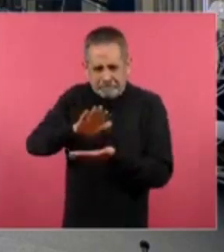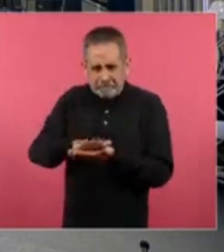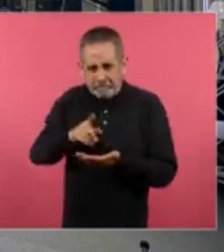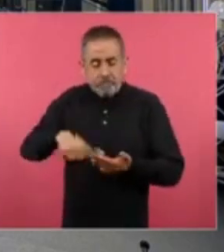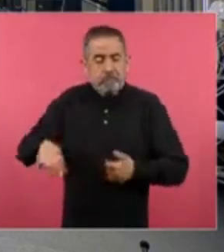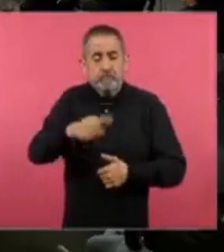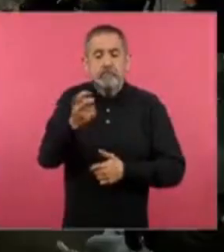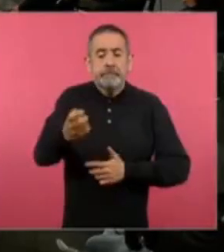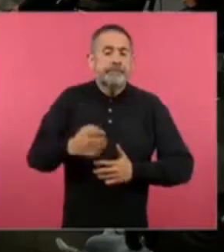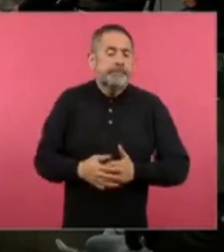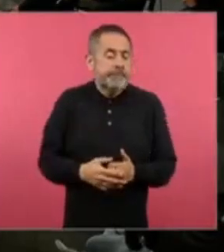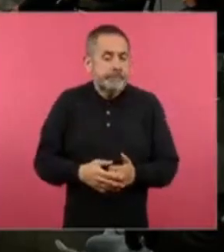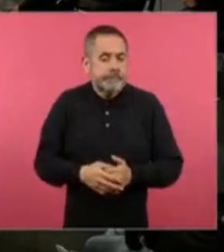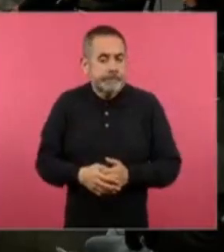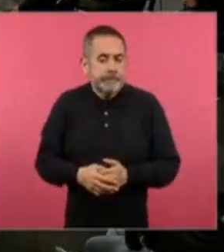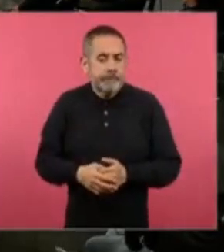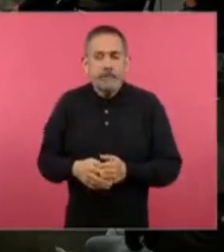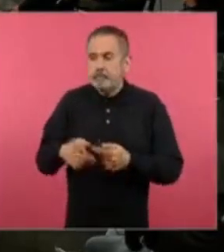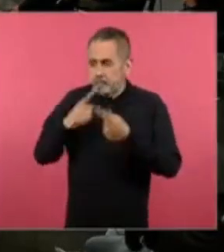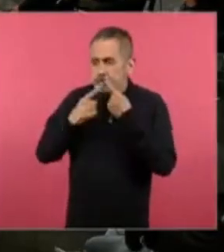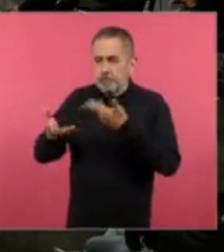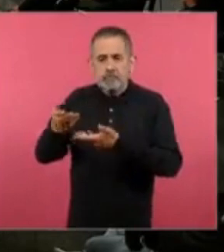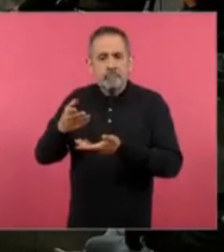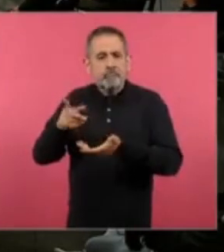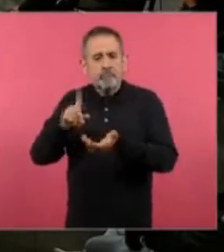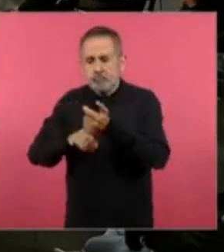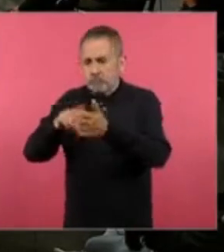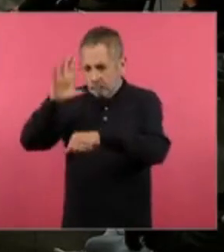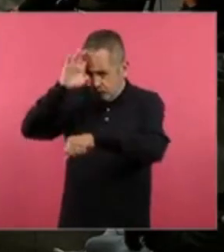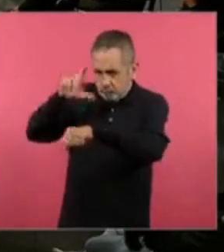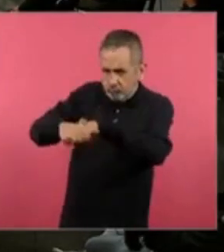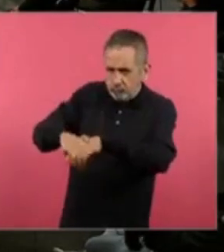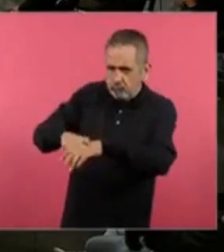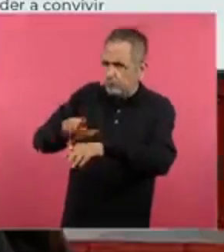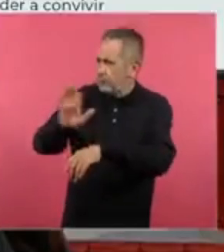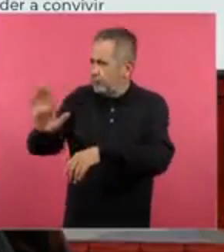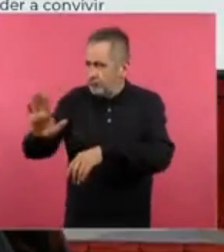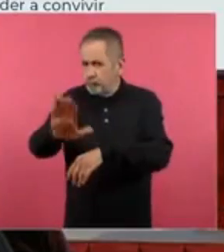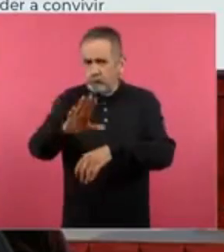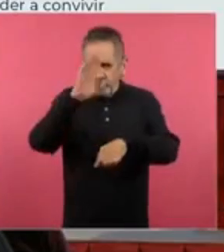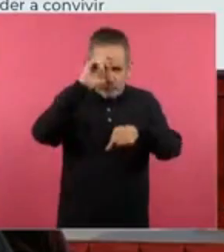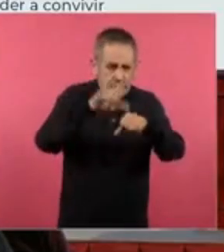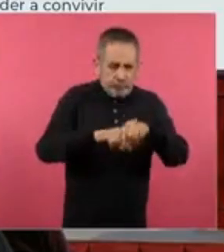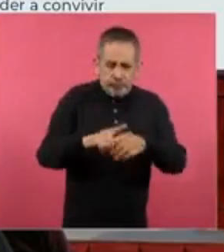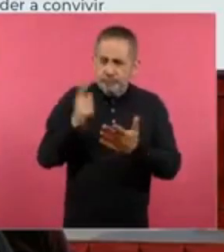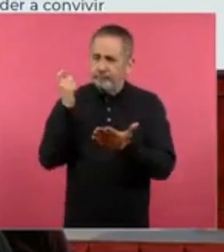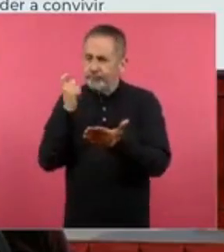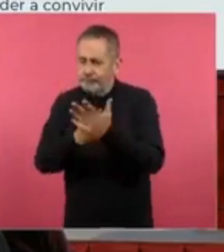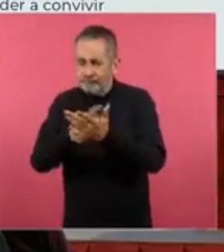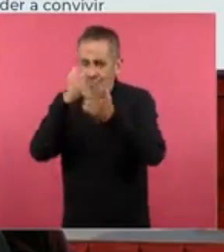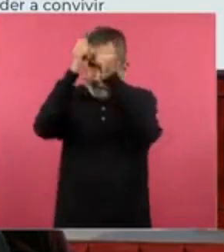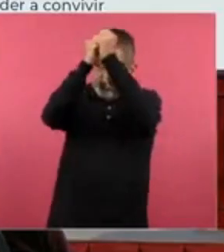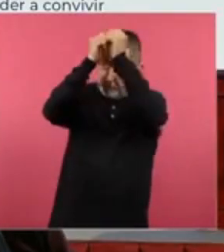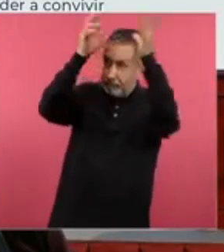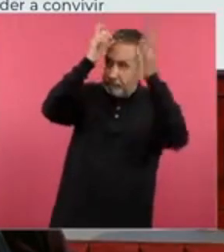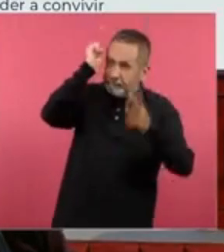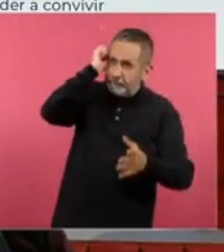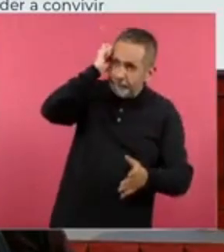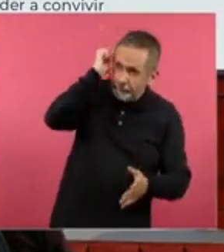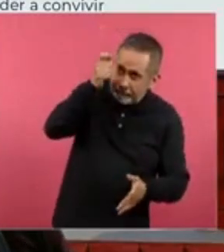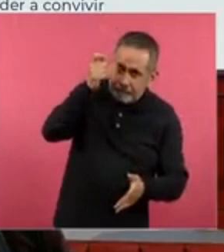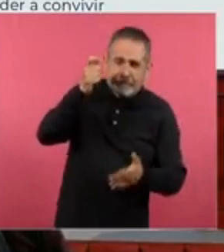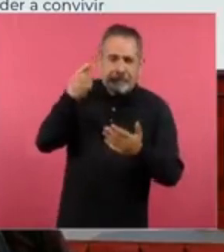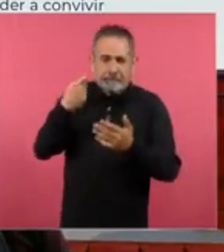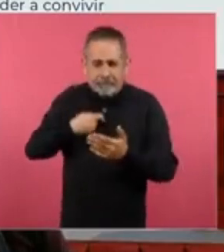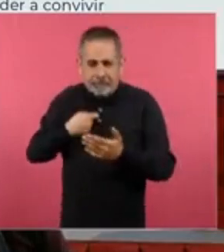Sí, que se generan culturas porque se generan símbolos y significados. Y esto pues se